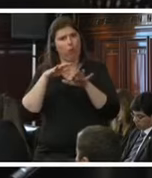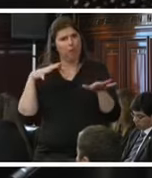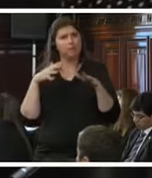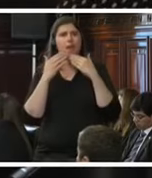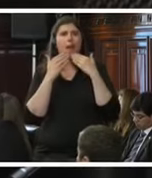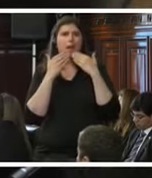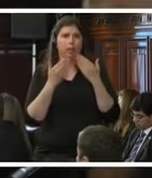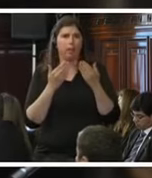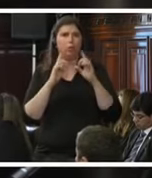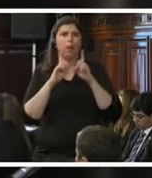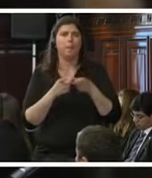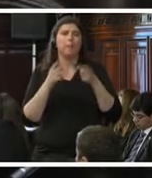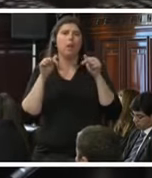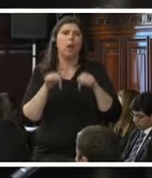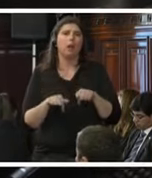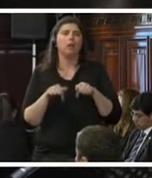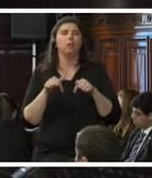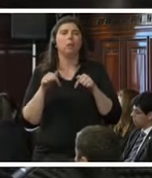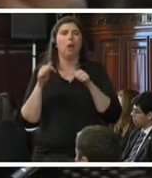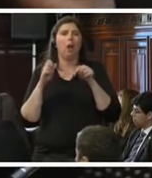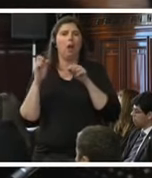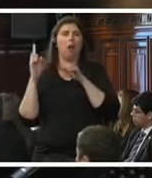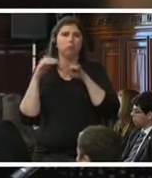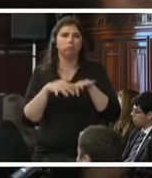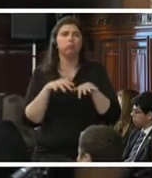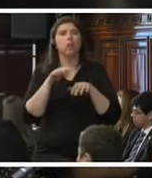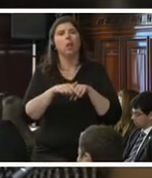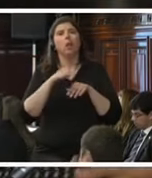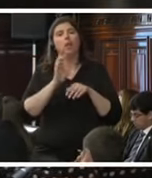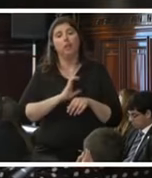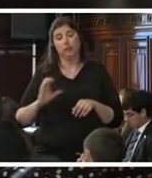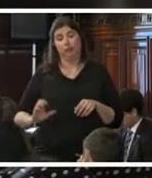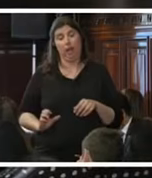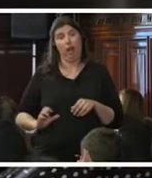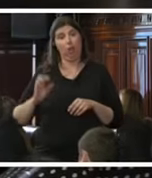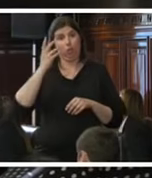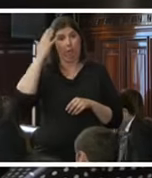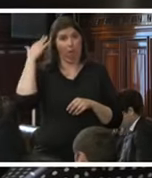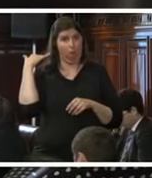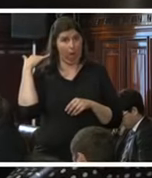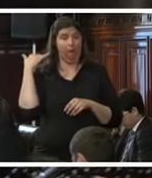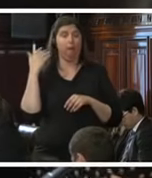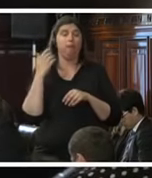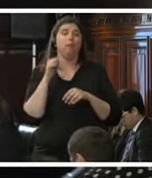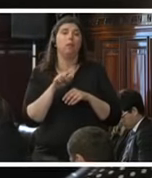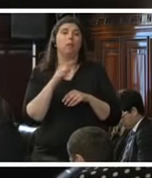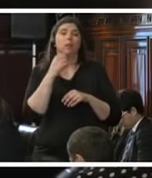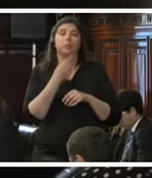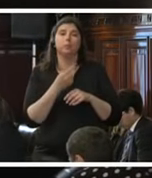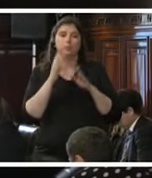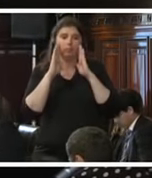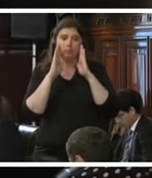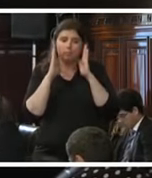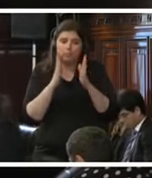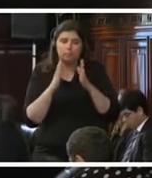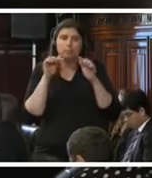a esta expresiva asistencia del Estado paraguayo, que es una prueba del respeto a la atención que tiene